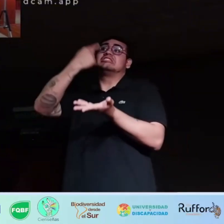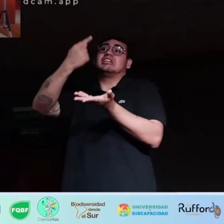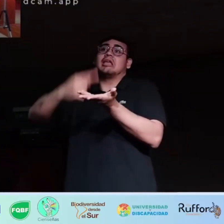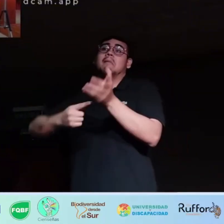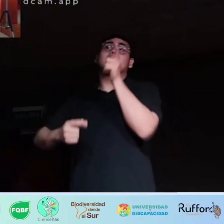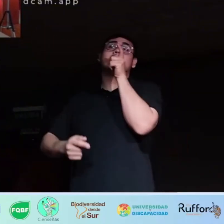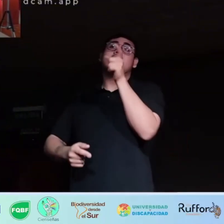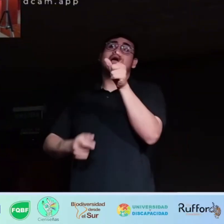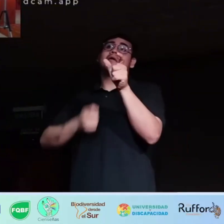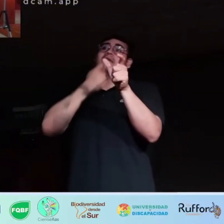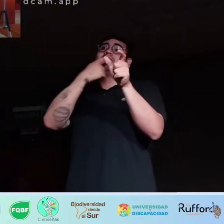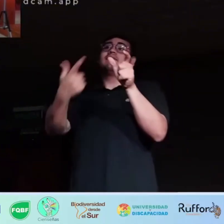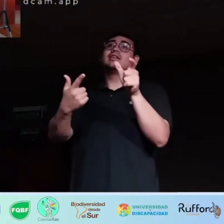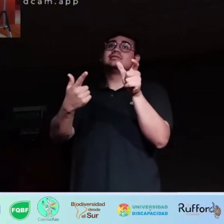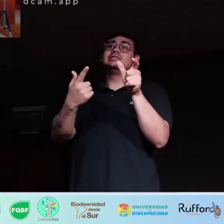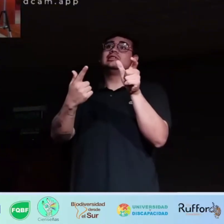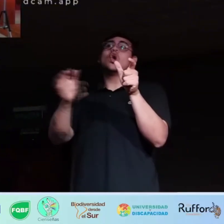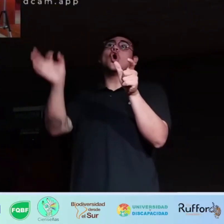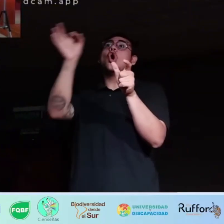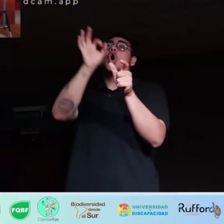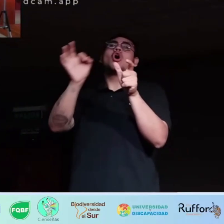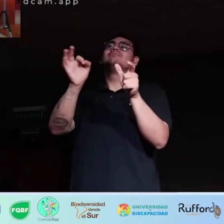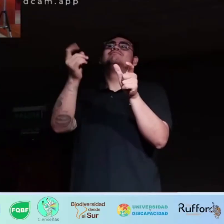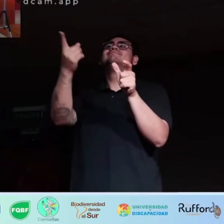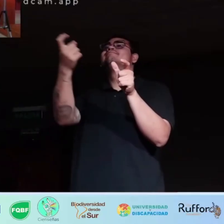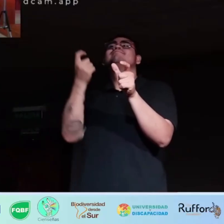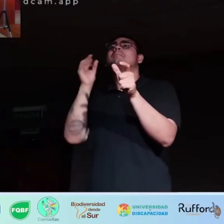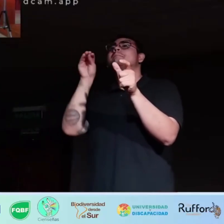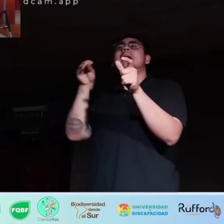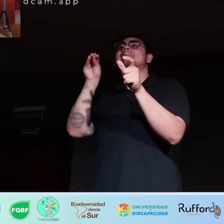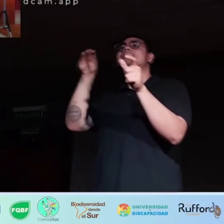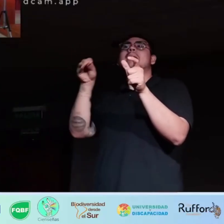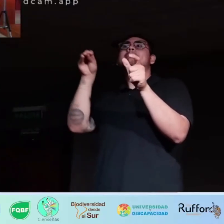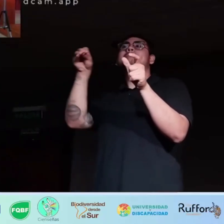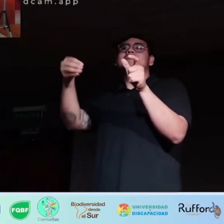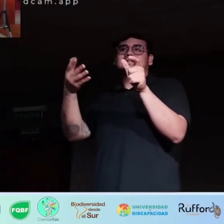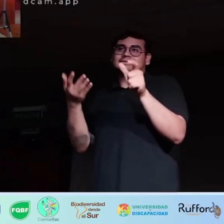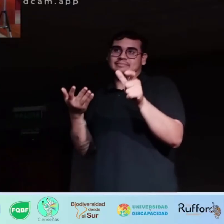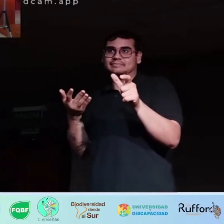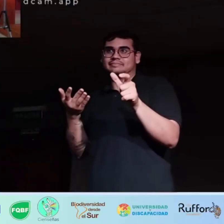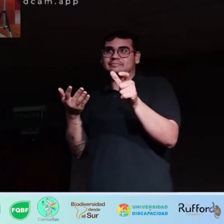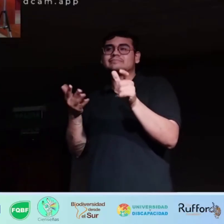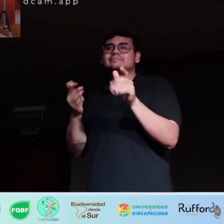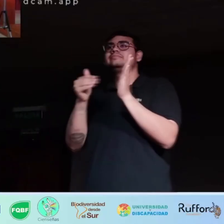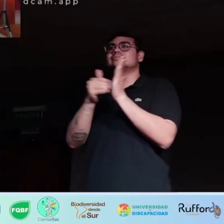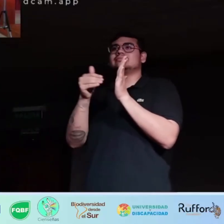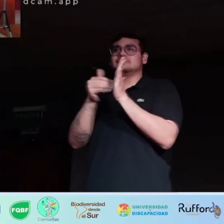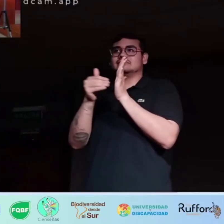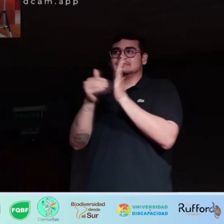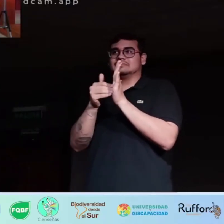biología hay conceptos que necesitan seña porque son nuevos.